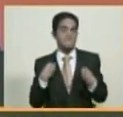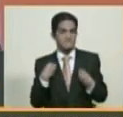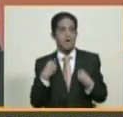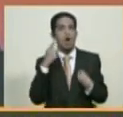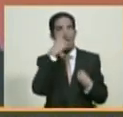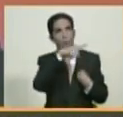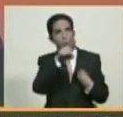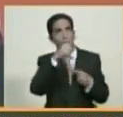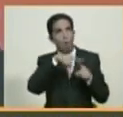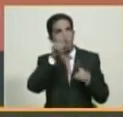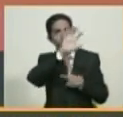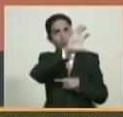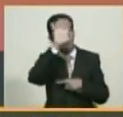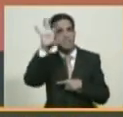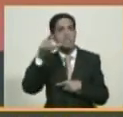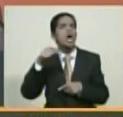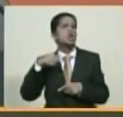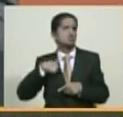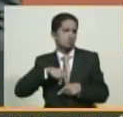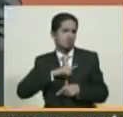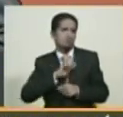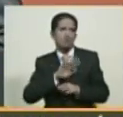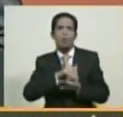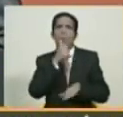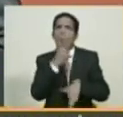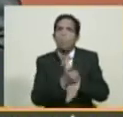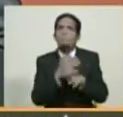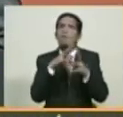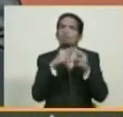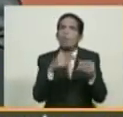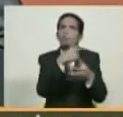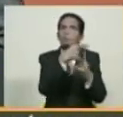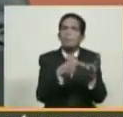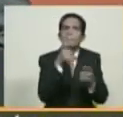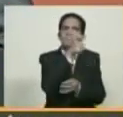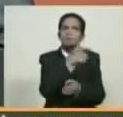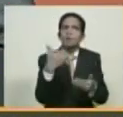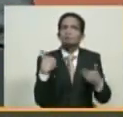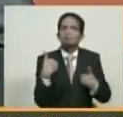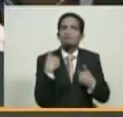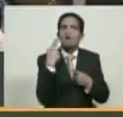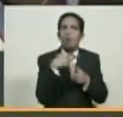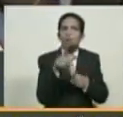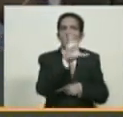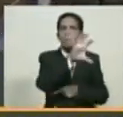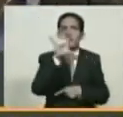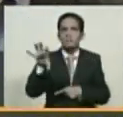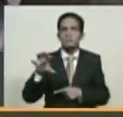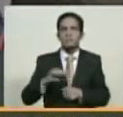extranjero, los causantes de todos los males referidos a esos países.